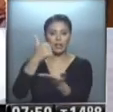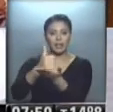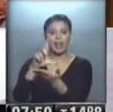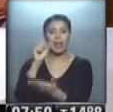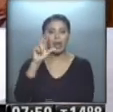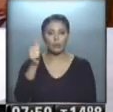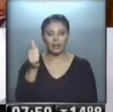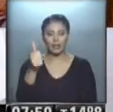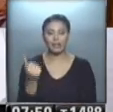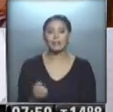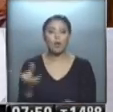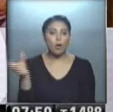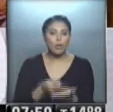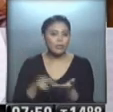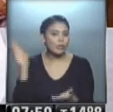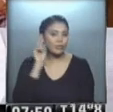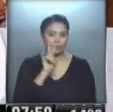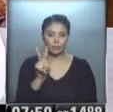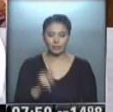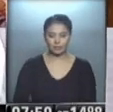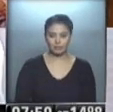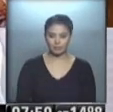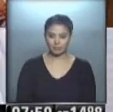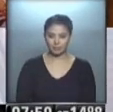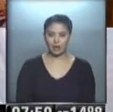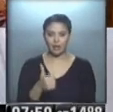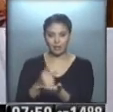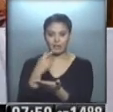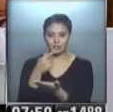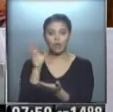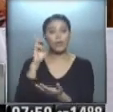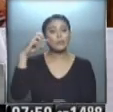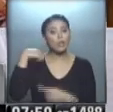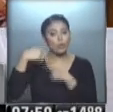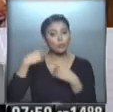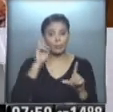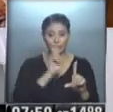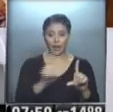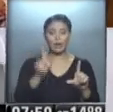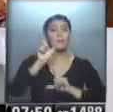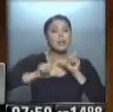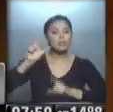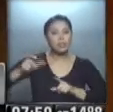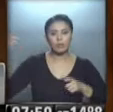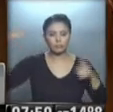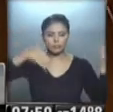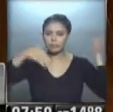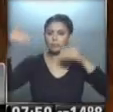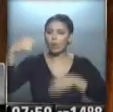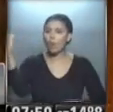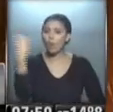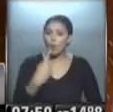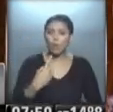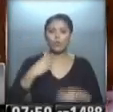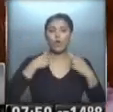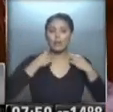encuentra Laura Maiocchi. Laura, te volvemos a escuchar. Continuamos, Roberto, Patricia, fíjate cómo la gente se siguen acercando de a uno, van